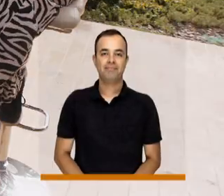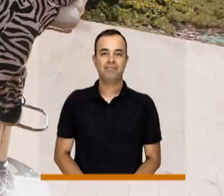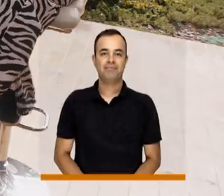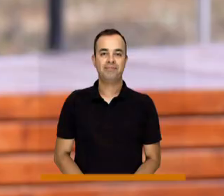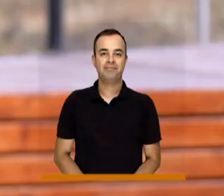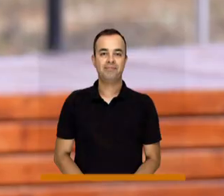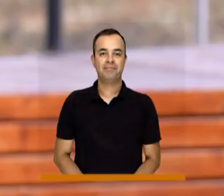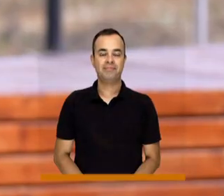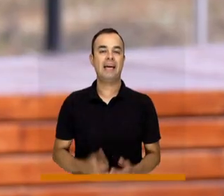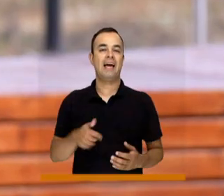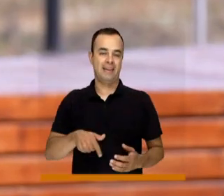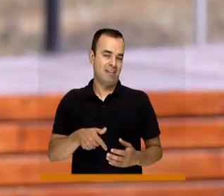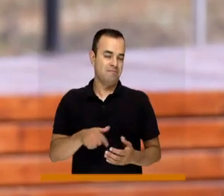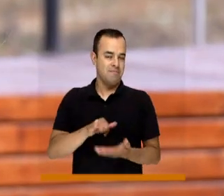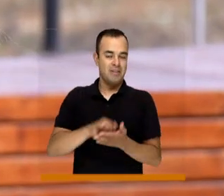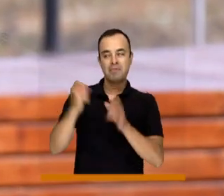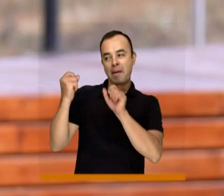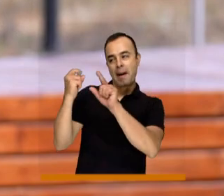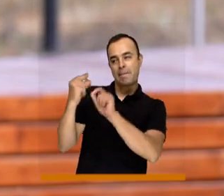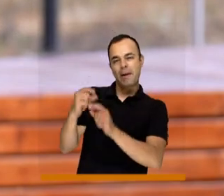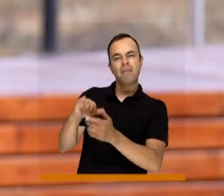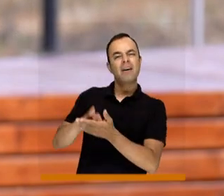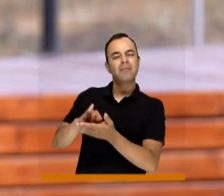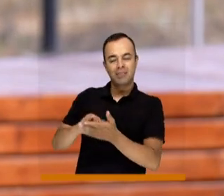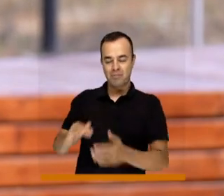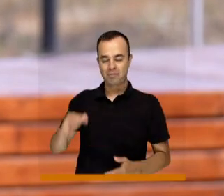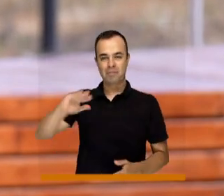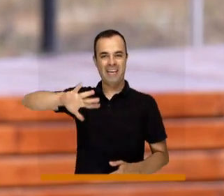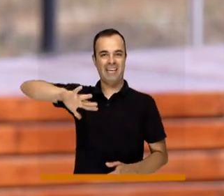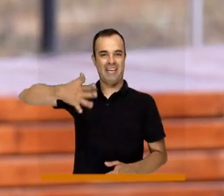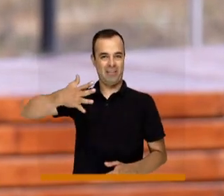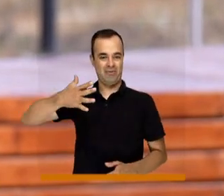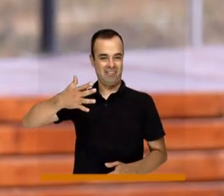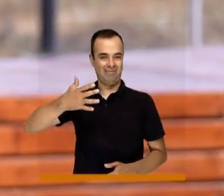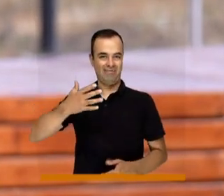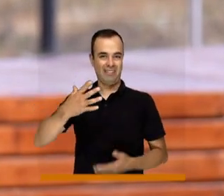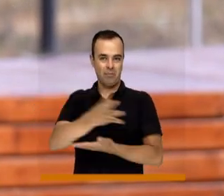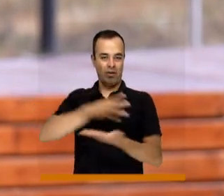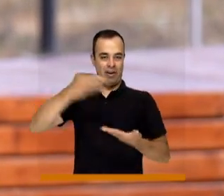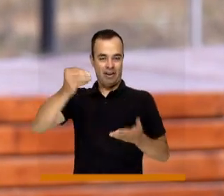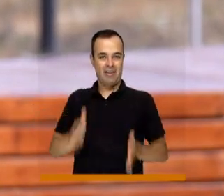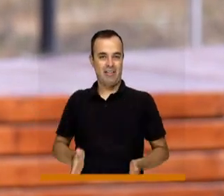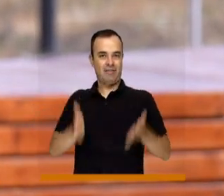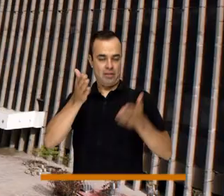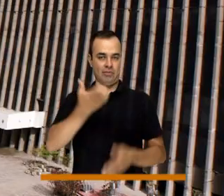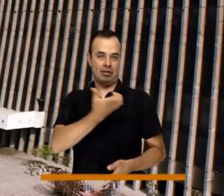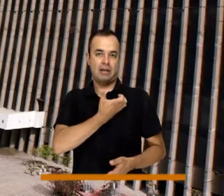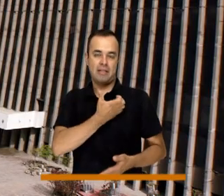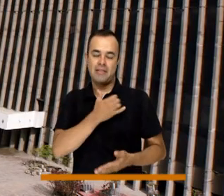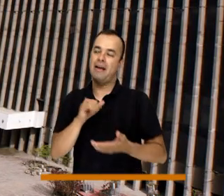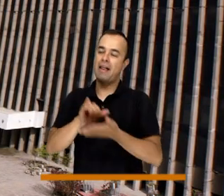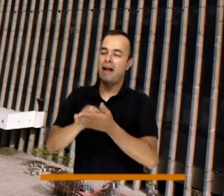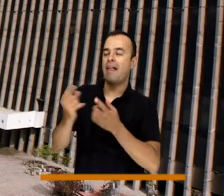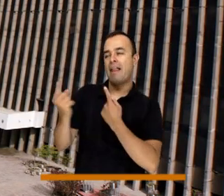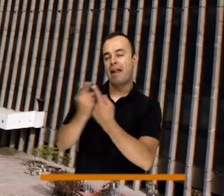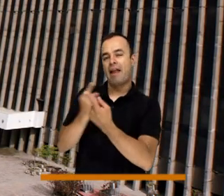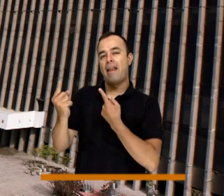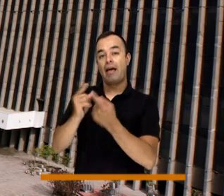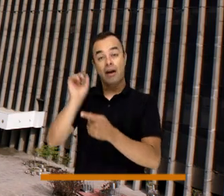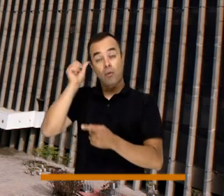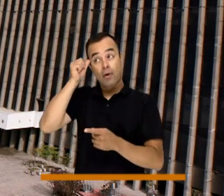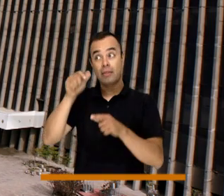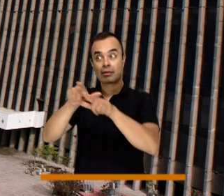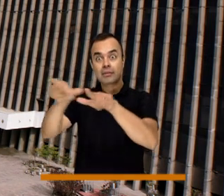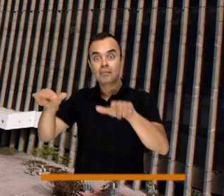Y nosotros continuamos en De Frente a la Gente desde la terraza del piso quinto de la alcaldía, desde donde hacemos este programa,